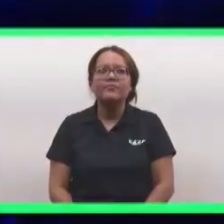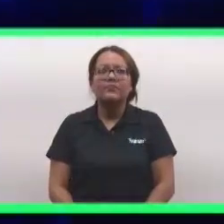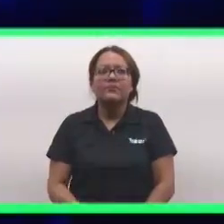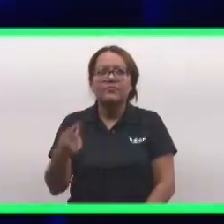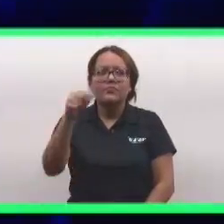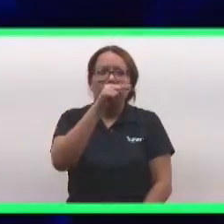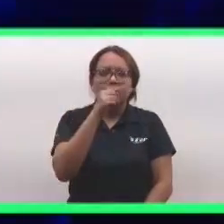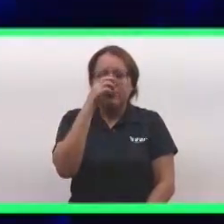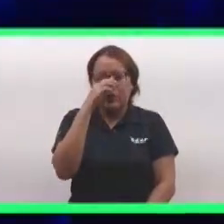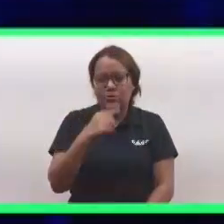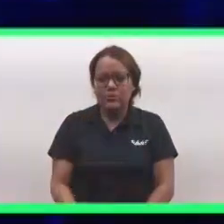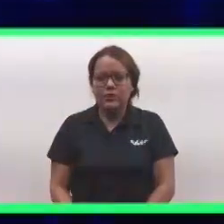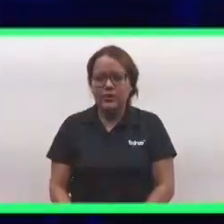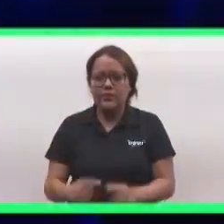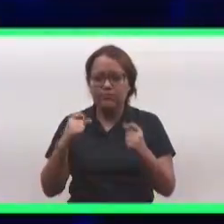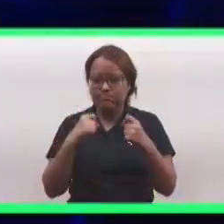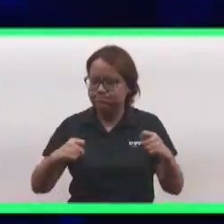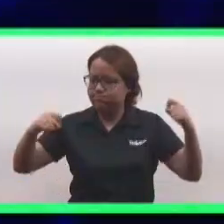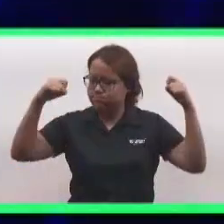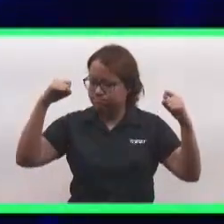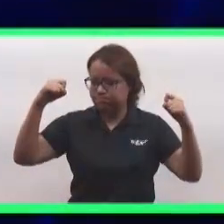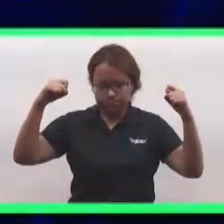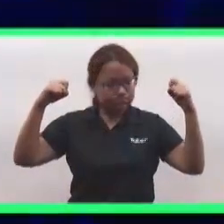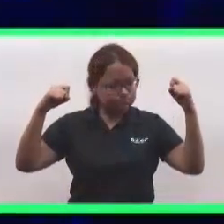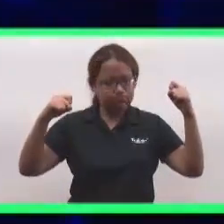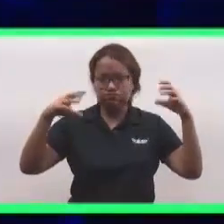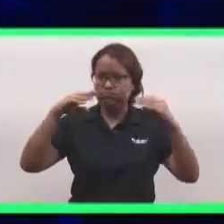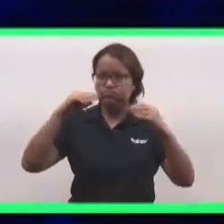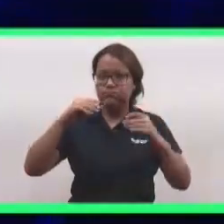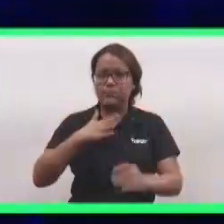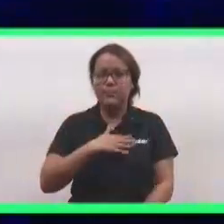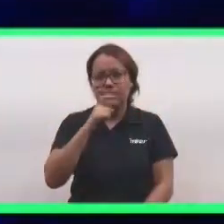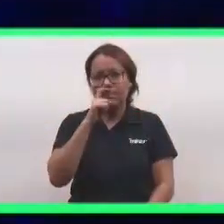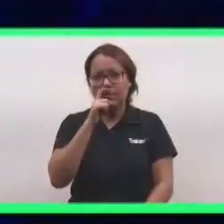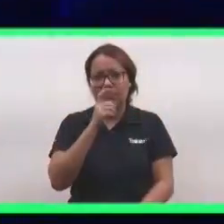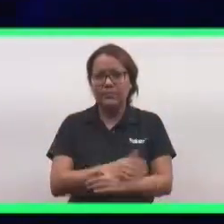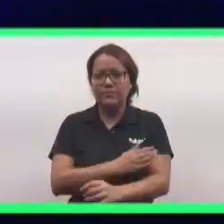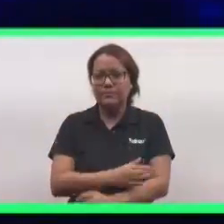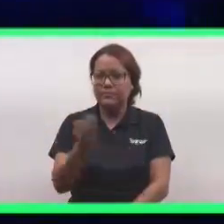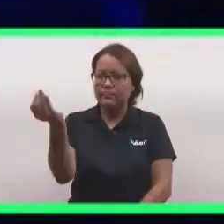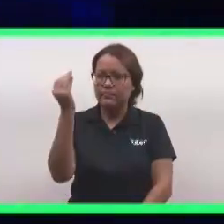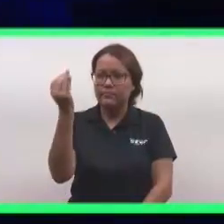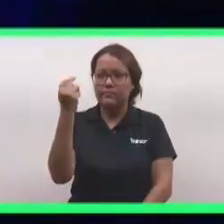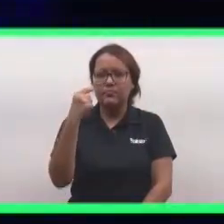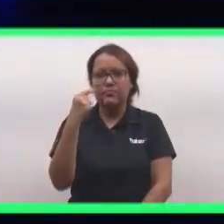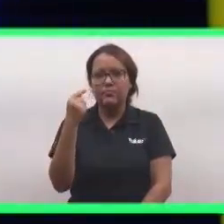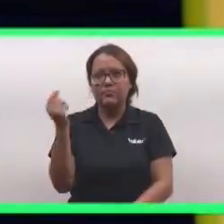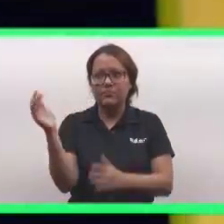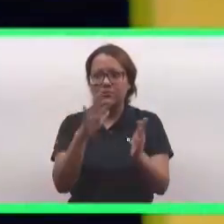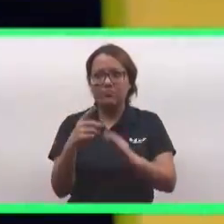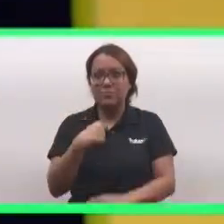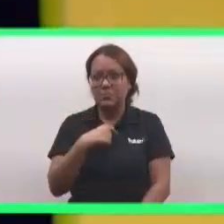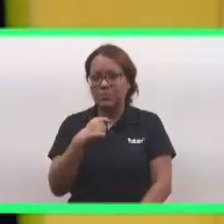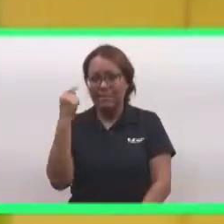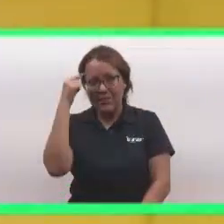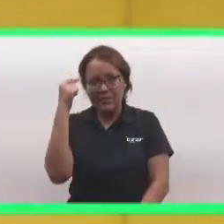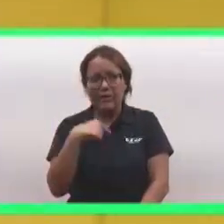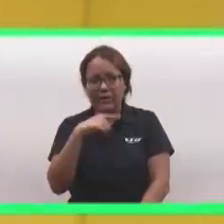Hable con sus fortalezas, hombre. A mí mi papá me llenó de tanta convicción que a veces la confundía yo con arrogancia.